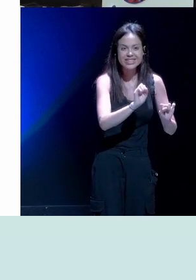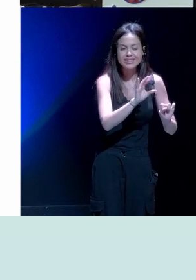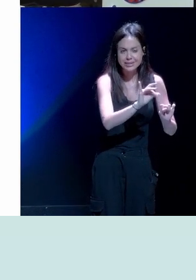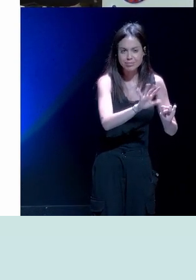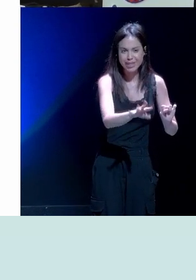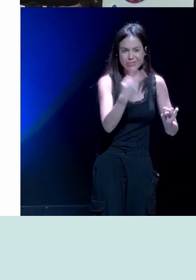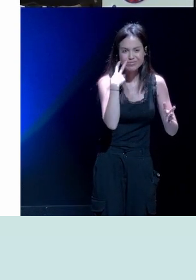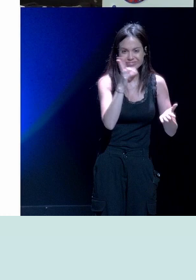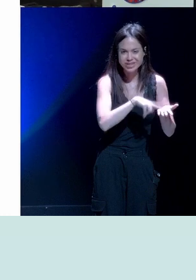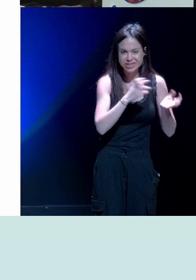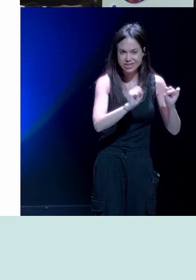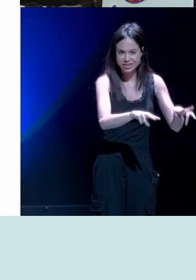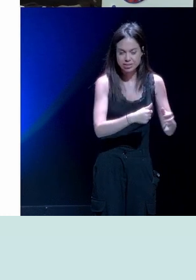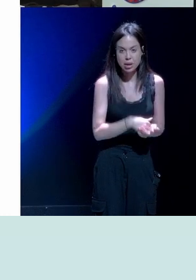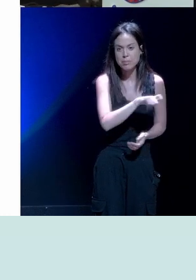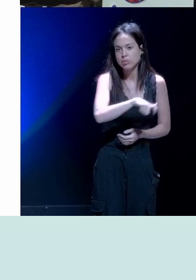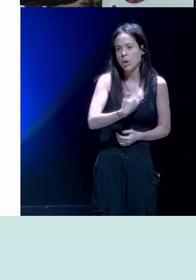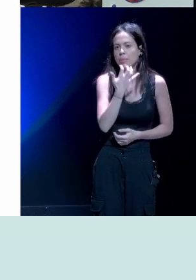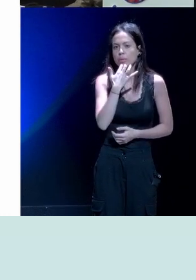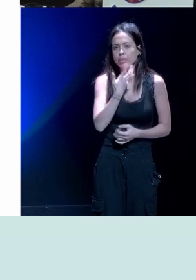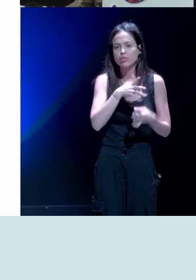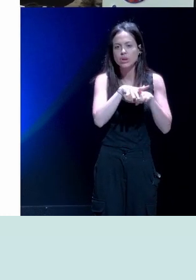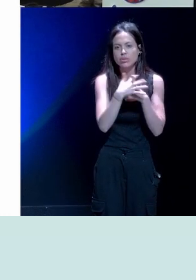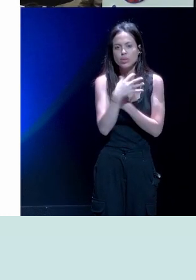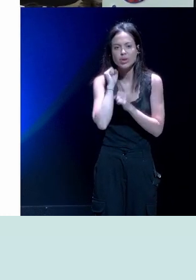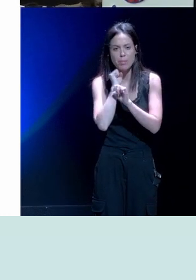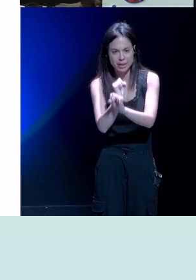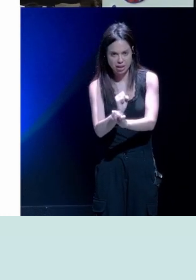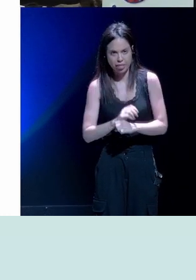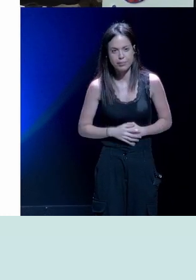situación de dependencia